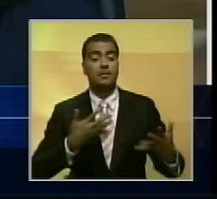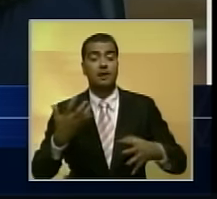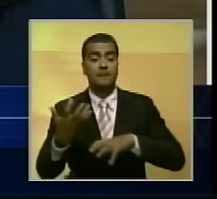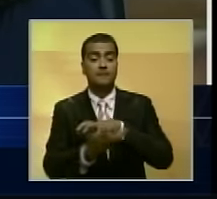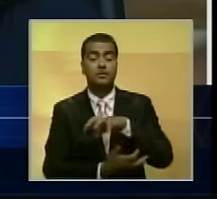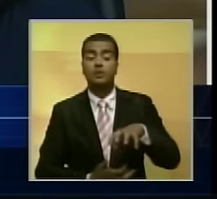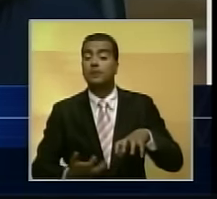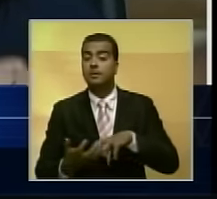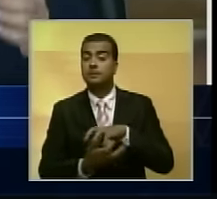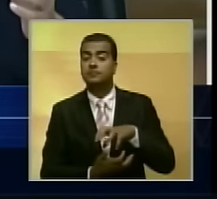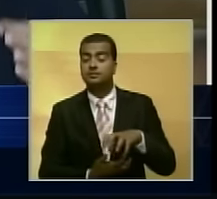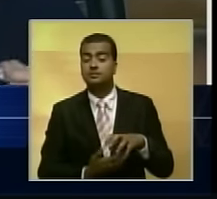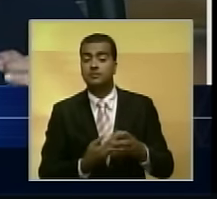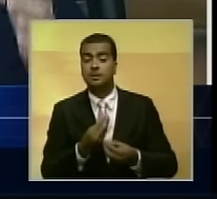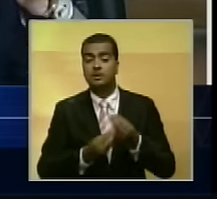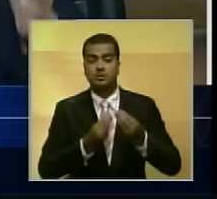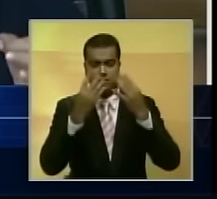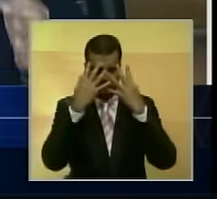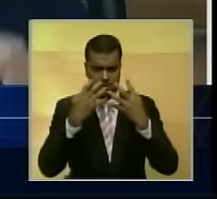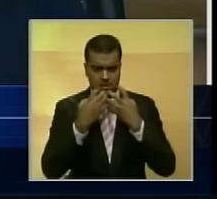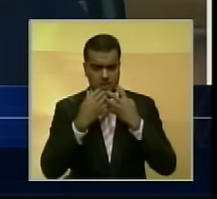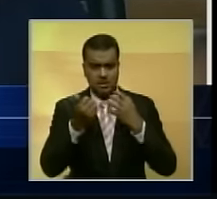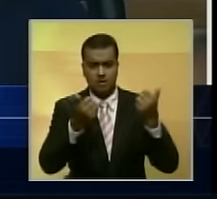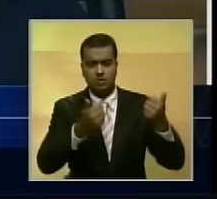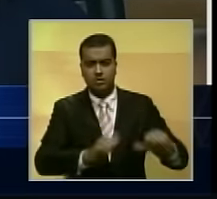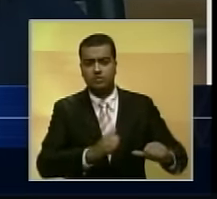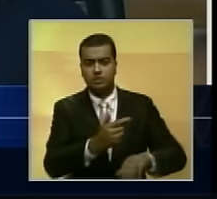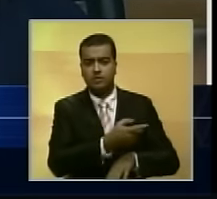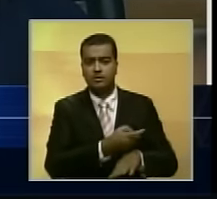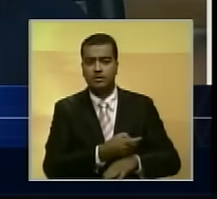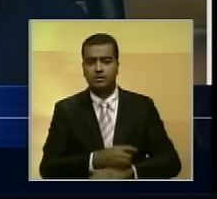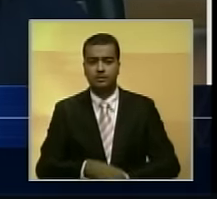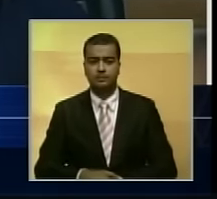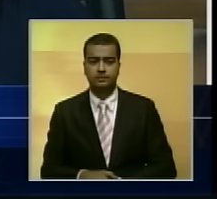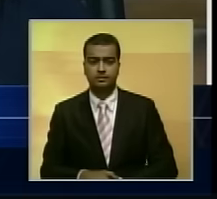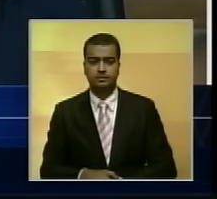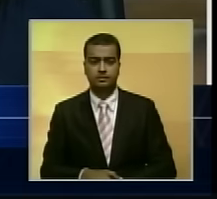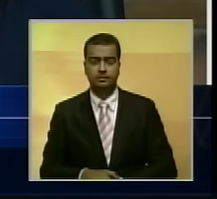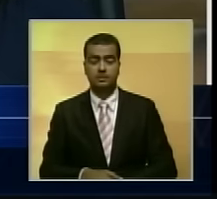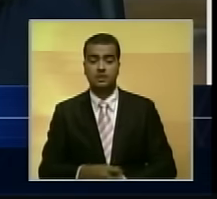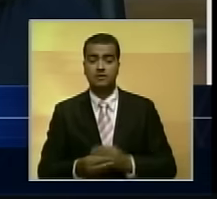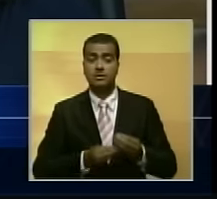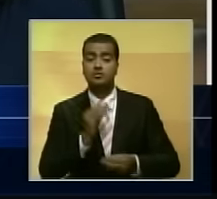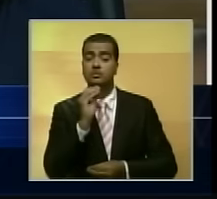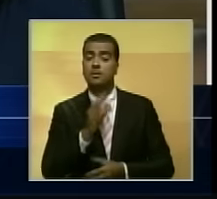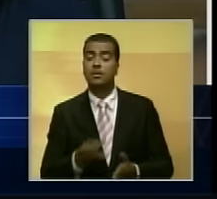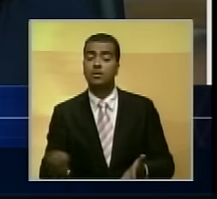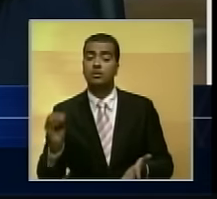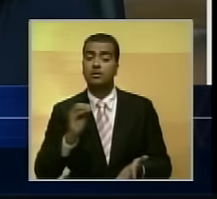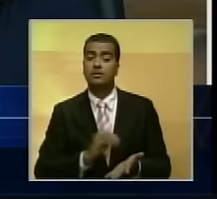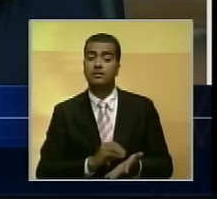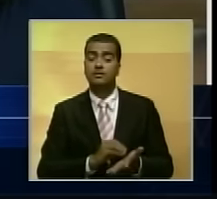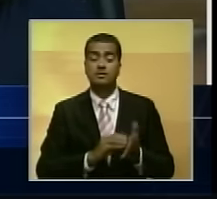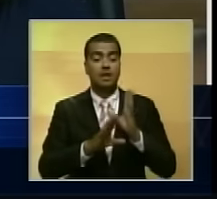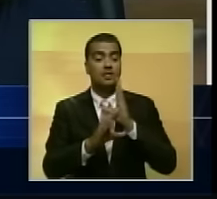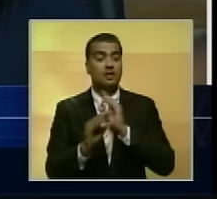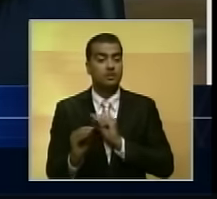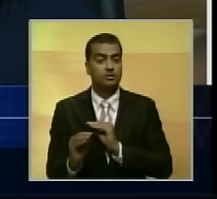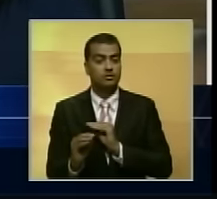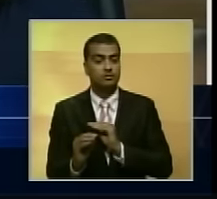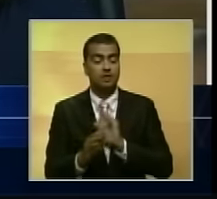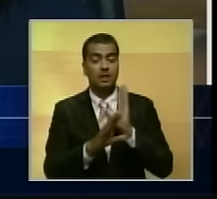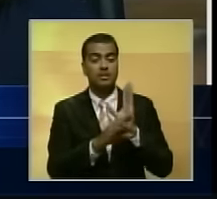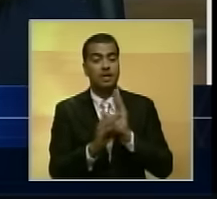violencia y acciones terroristas, derrocar a un gobierno. Le hacemos un llamado nuevamente